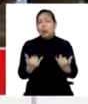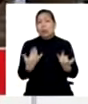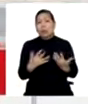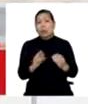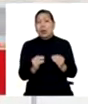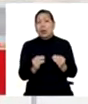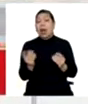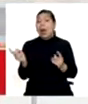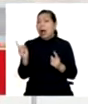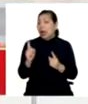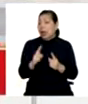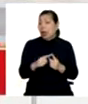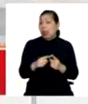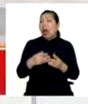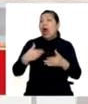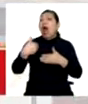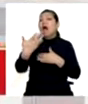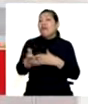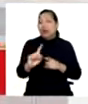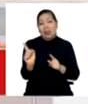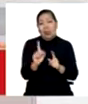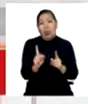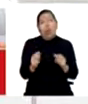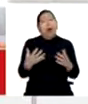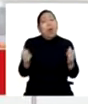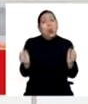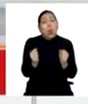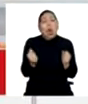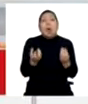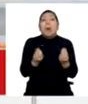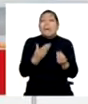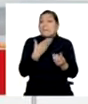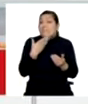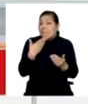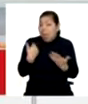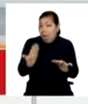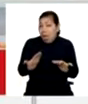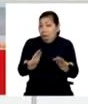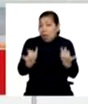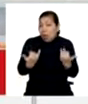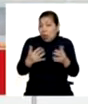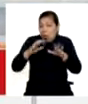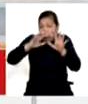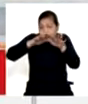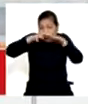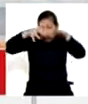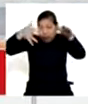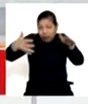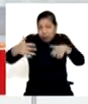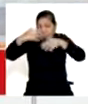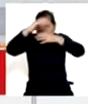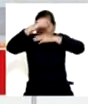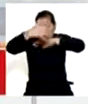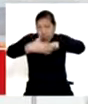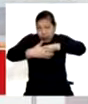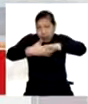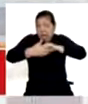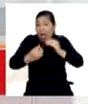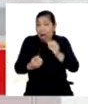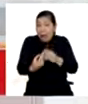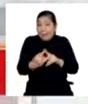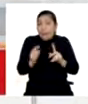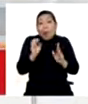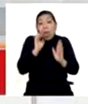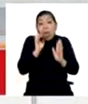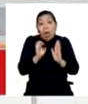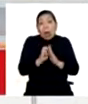podría ser a estar al aire libre o en los campos, ¿no? ¿Cómo ha ido mejorando estas infraestructuras? Hay un trabajo en Arequipa, pero